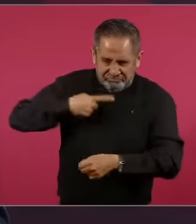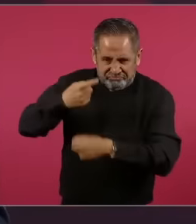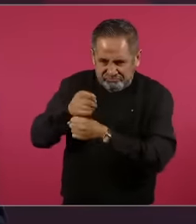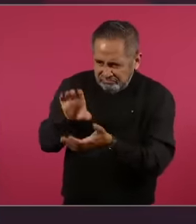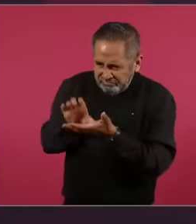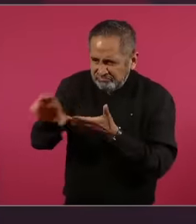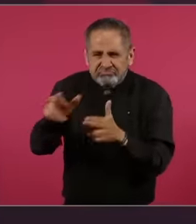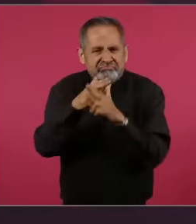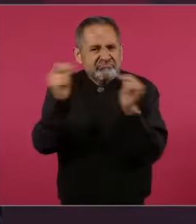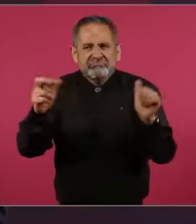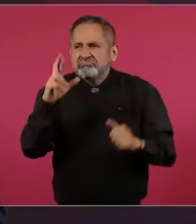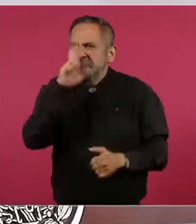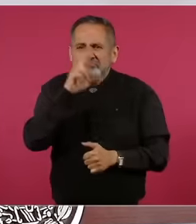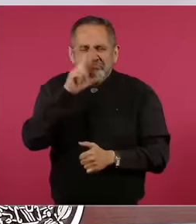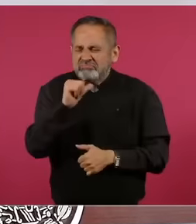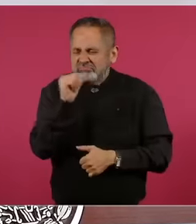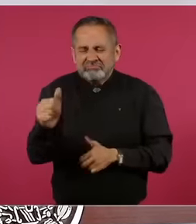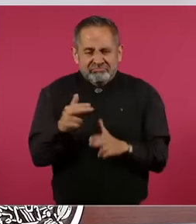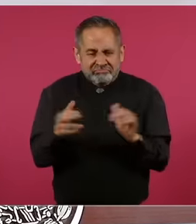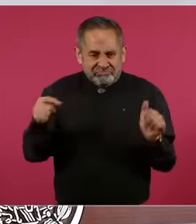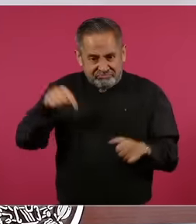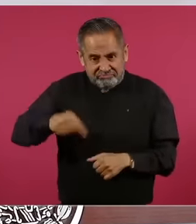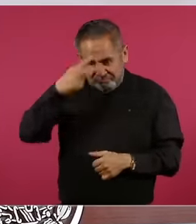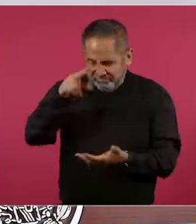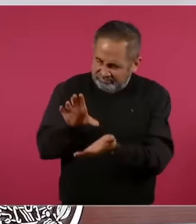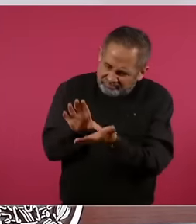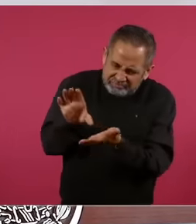ni en Rusia, ni en ningún lado.